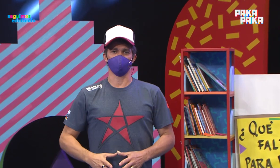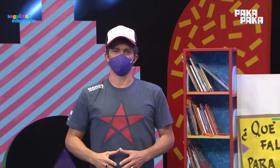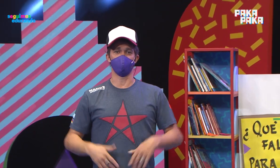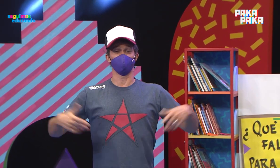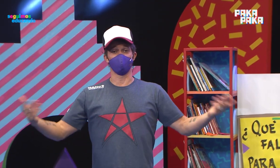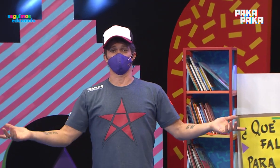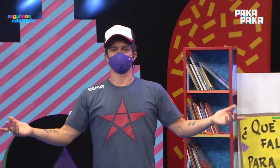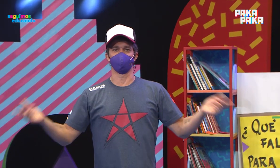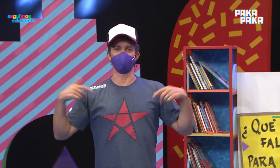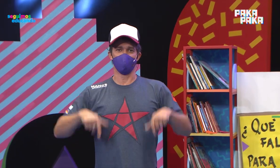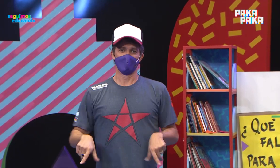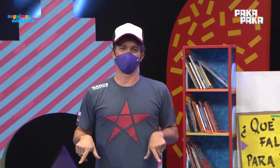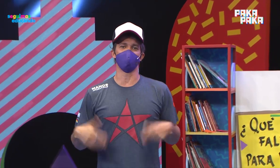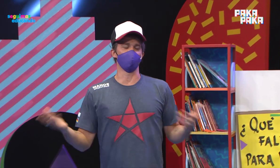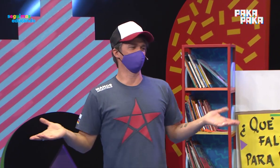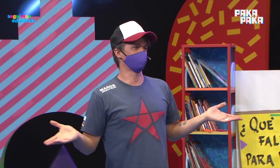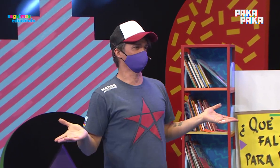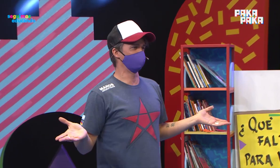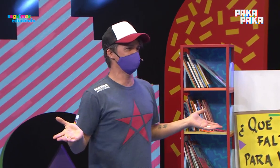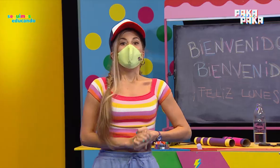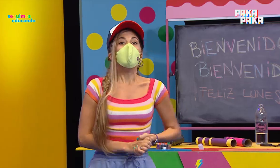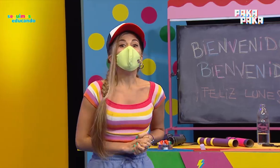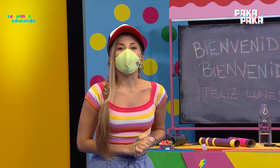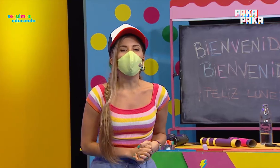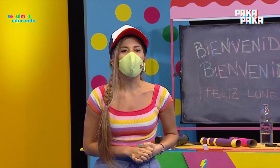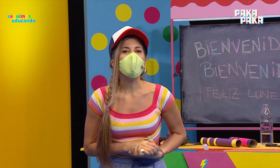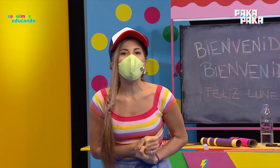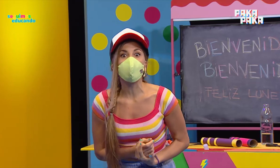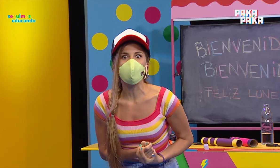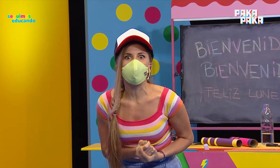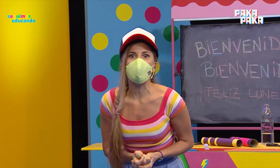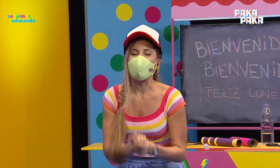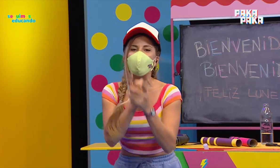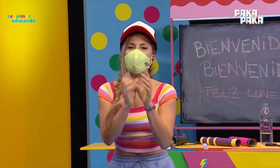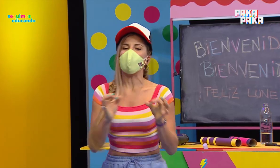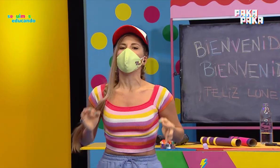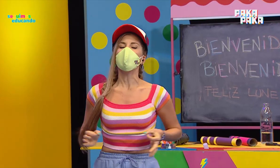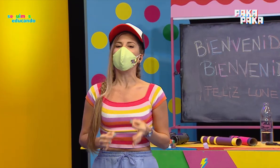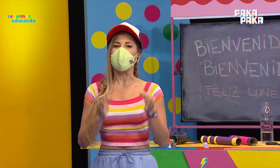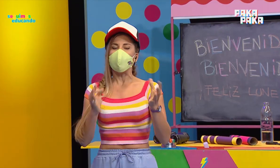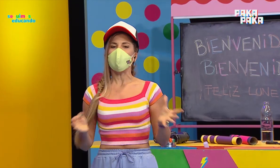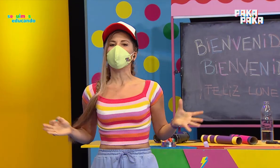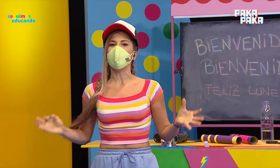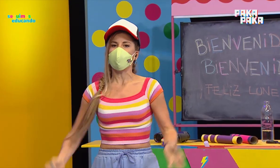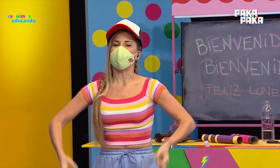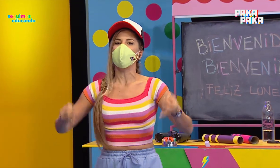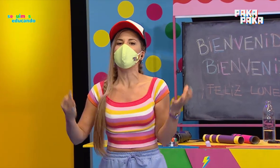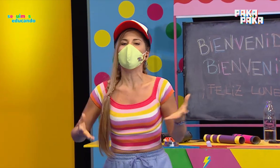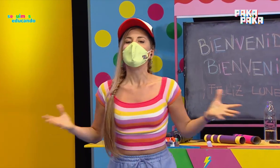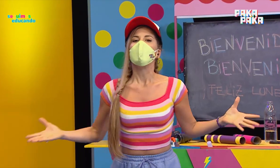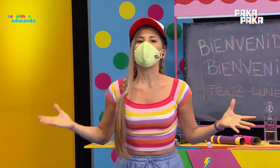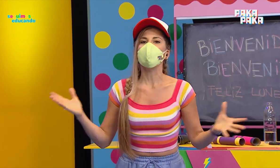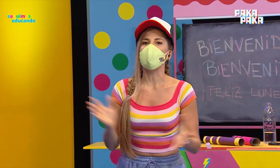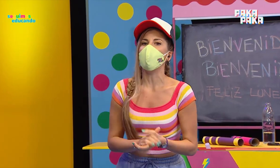una nueva semana y antes de arrancar la semana, Carolina, ¿cómo pasaste tu cumpleaños? ¡Ay, cumpleaños, chicos y chicas! Ayer, domingo 16 de mayo,